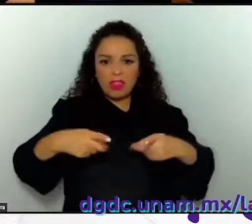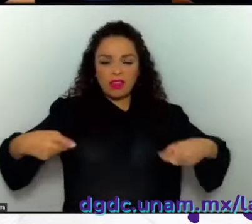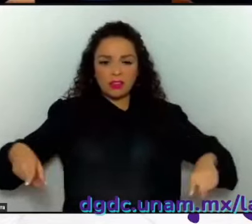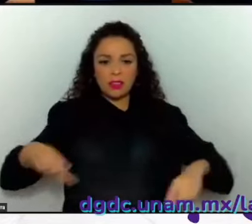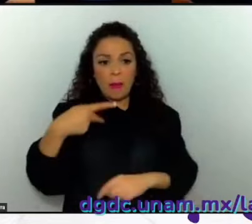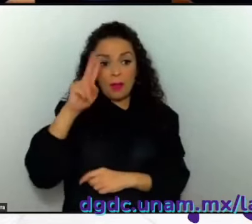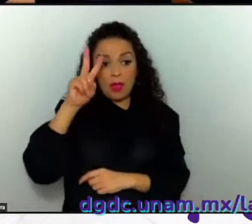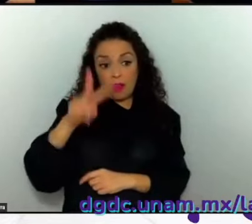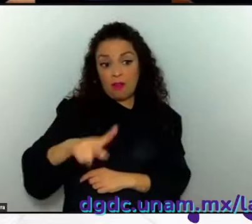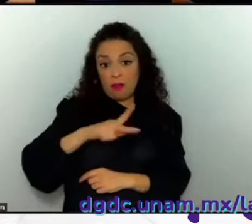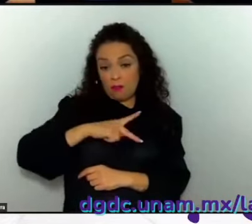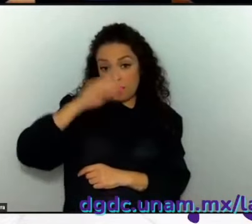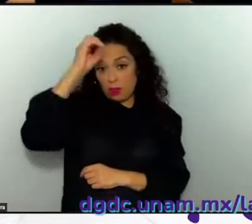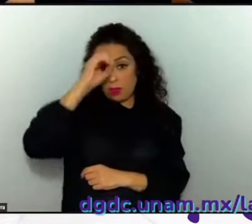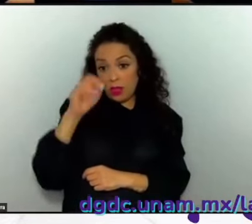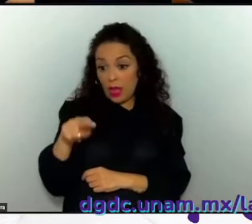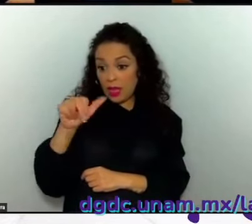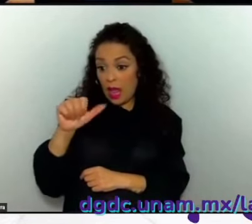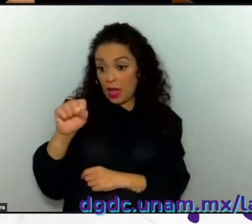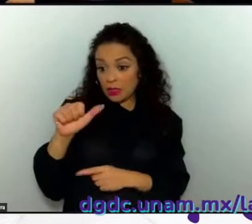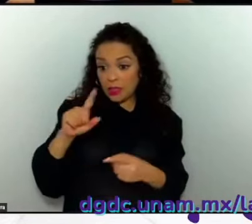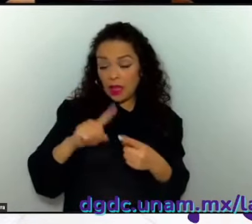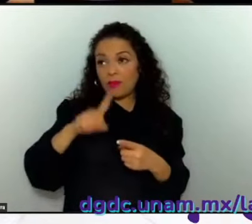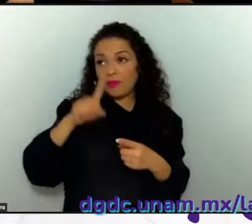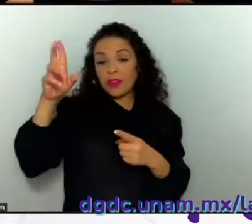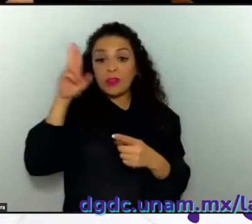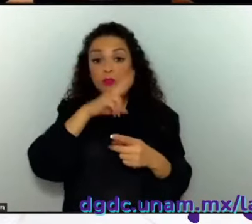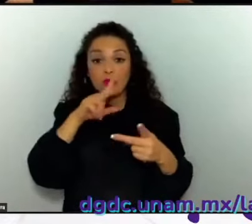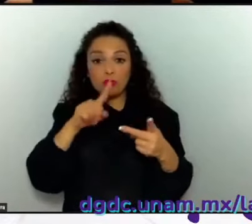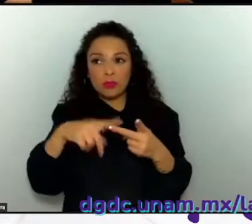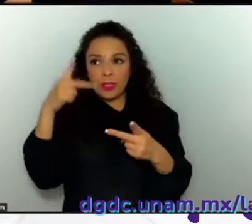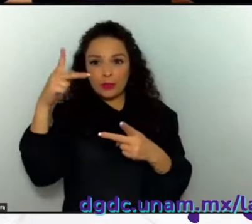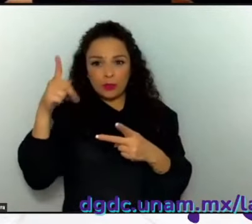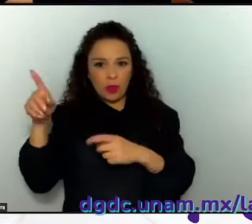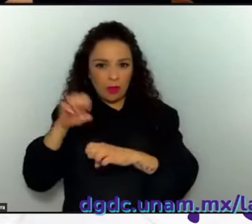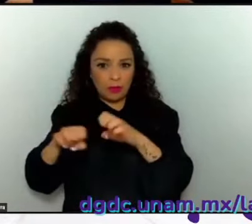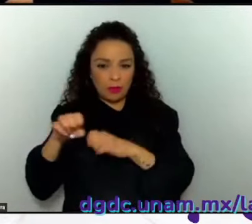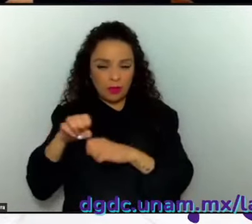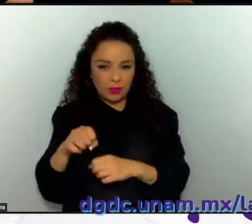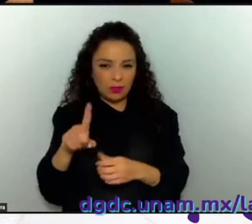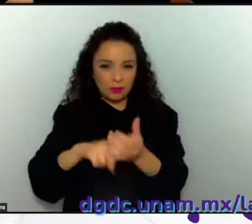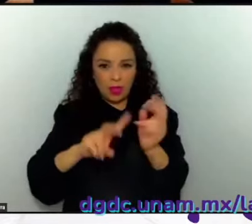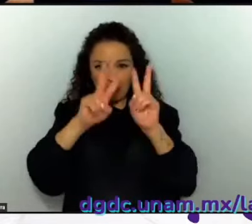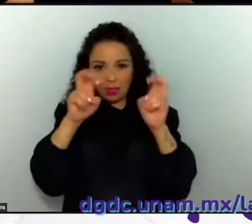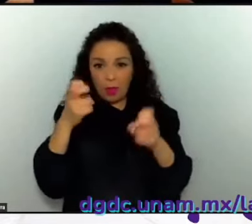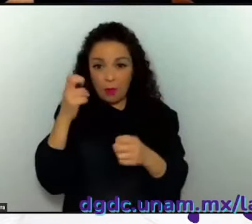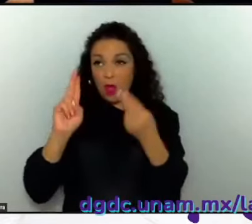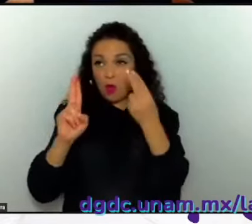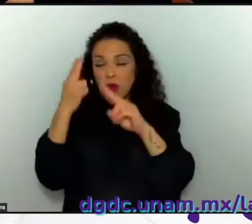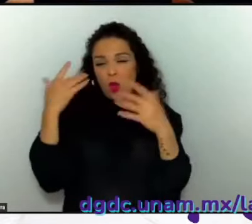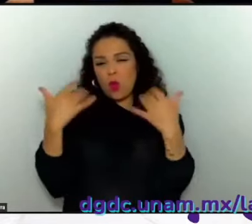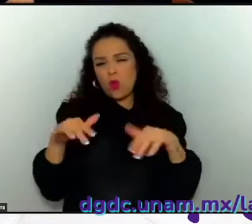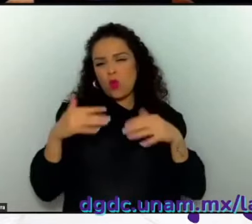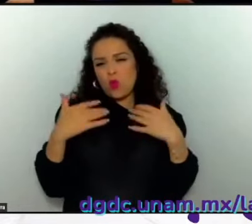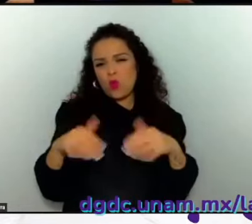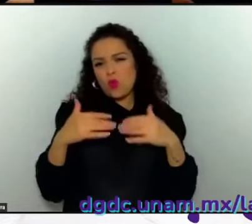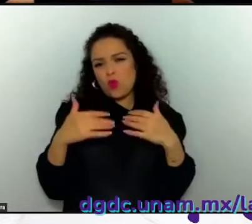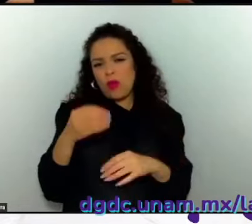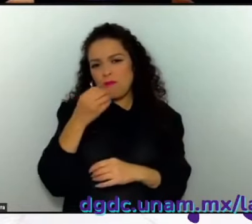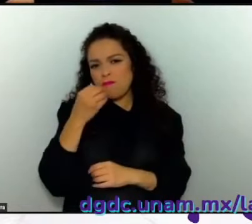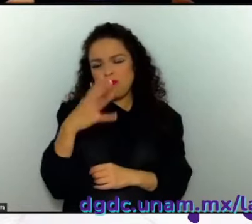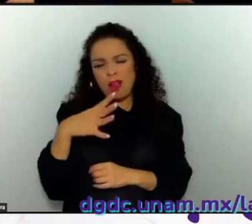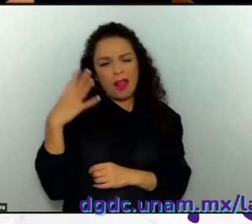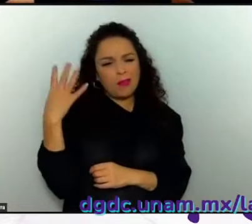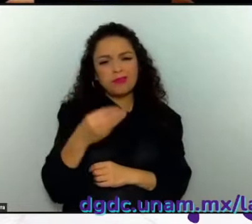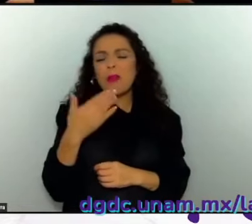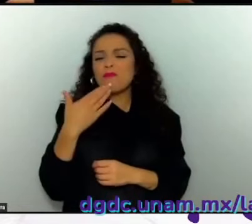sido fantástica y la Agencia Espacial Rusa han hecho cosas fantásticas, pero con lo que uno ve con estas cosas, cuando le dejas el desarrollo de tecnologías de este nivel a los